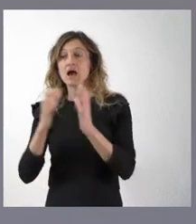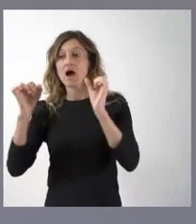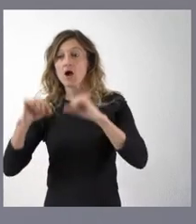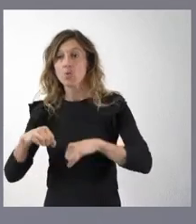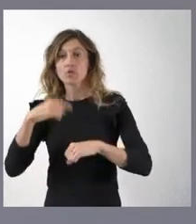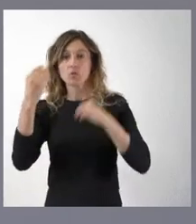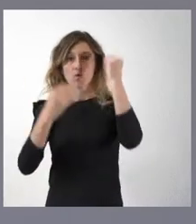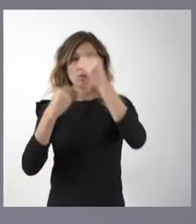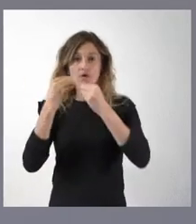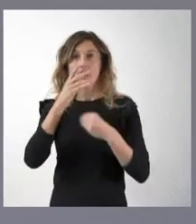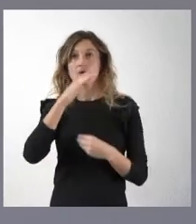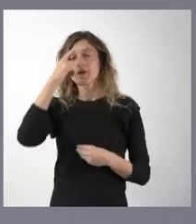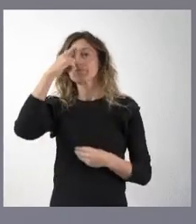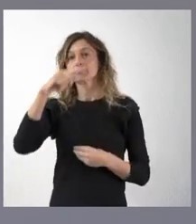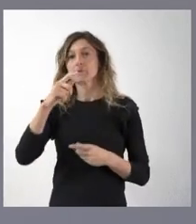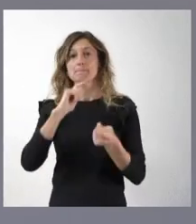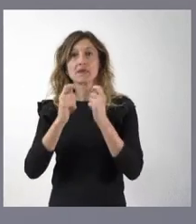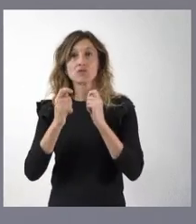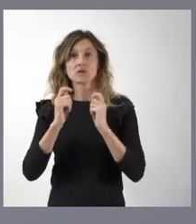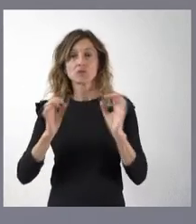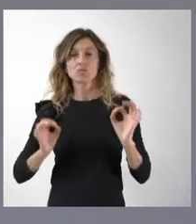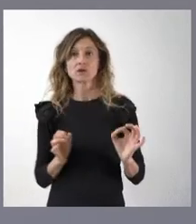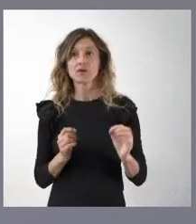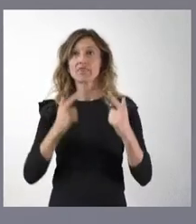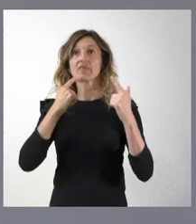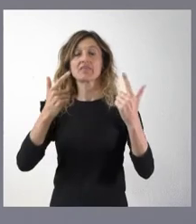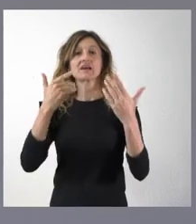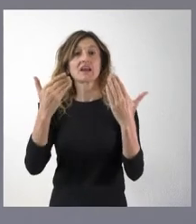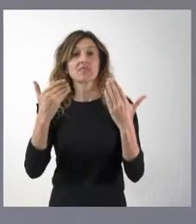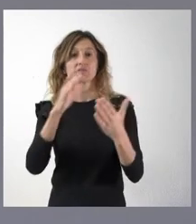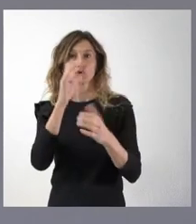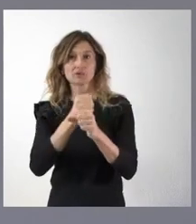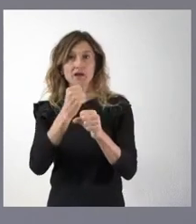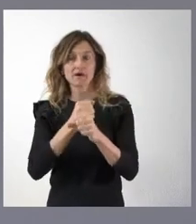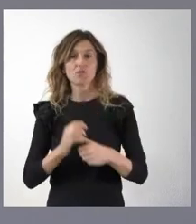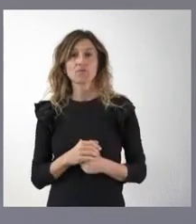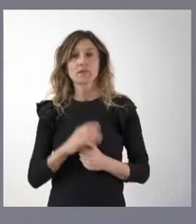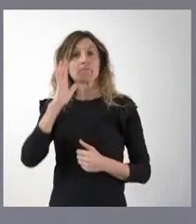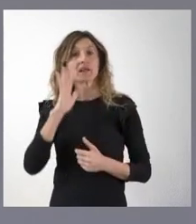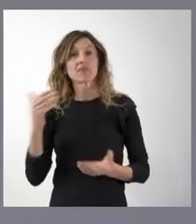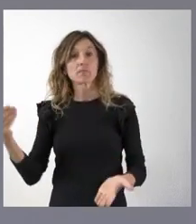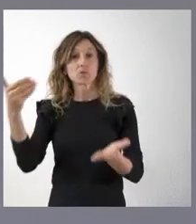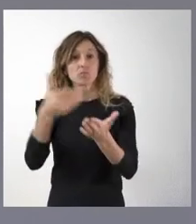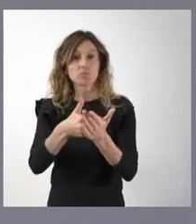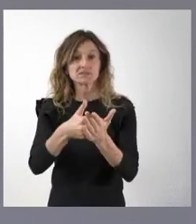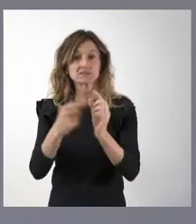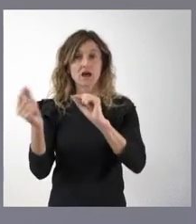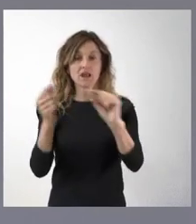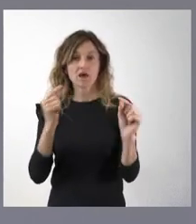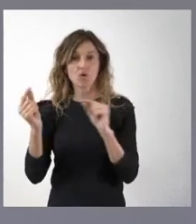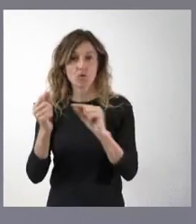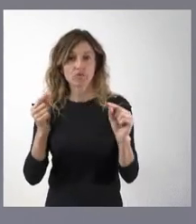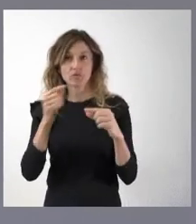ahora lo que sabemos a través de los medios de comunicación y agradecemos su trabajo Es que parece que ha habido una propuesta esa propuesta se está negociando